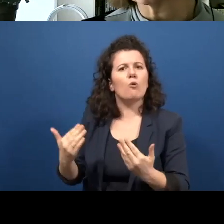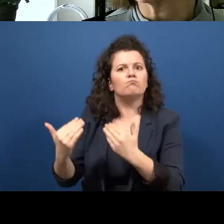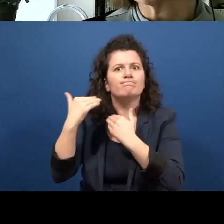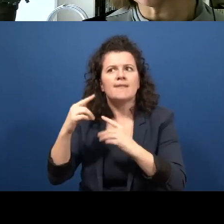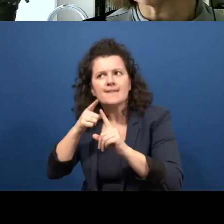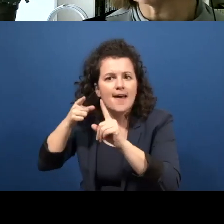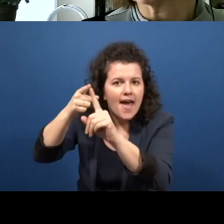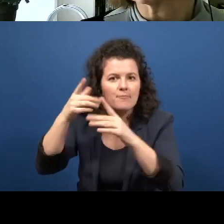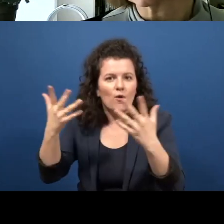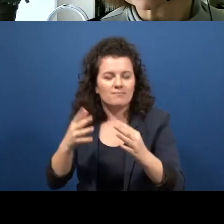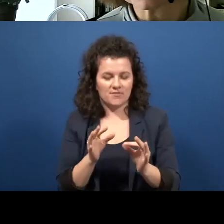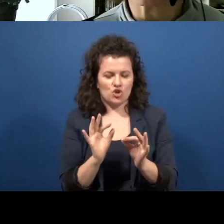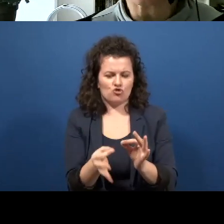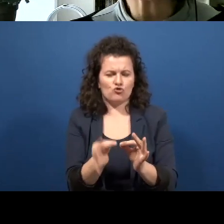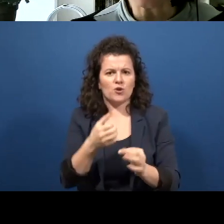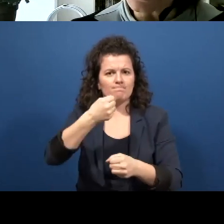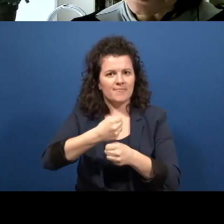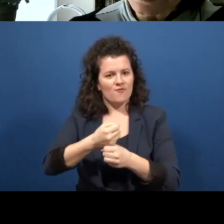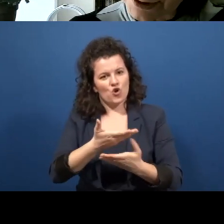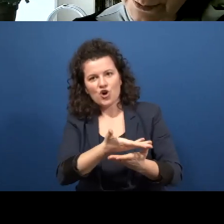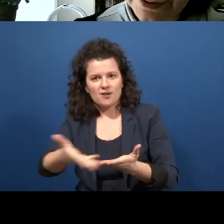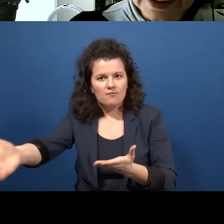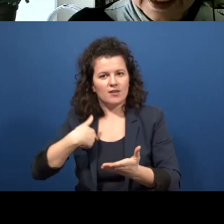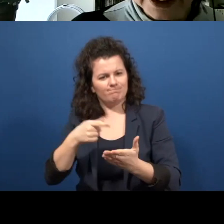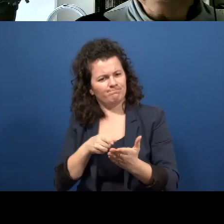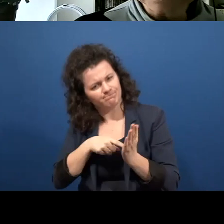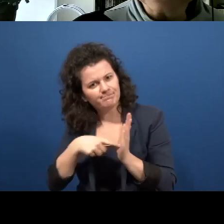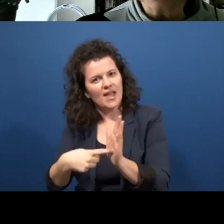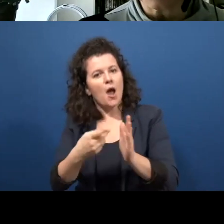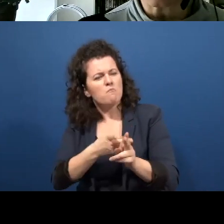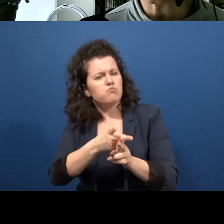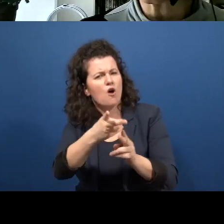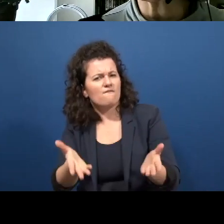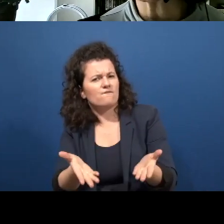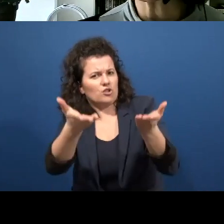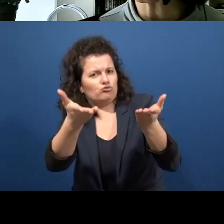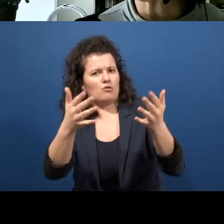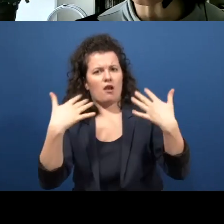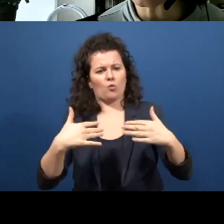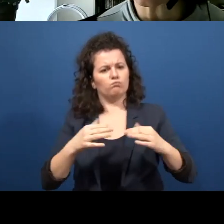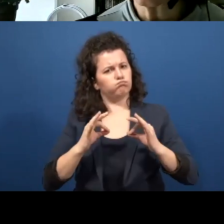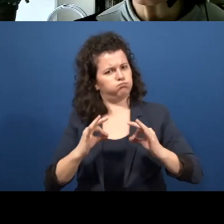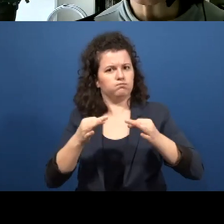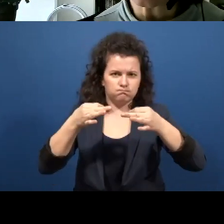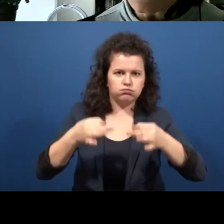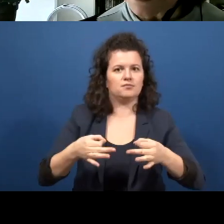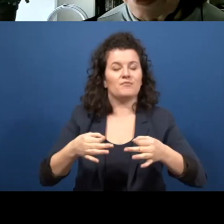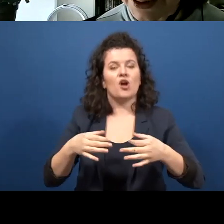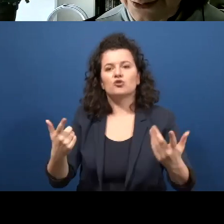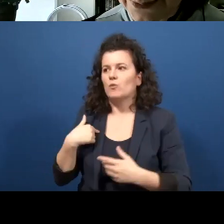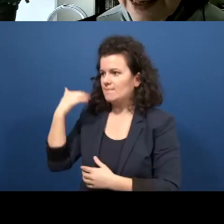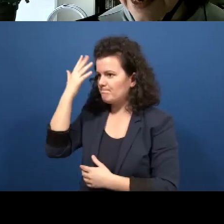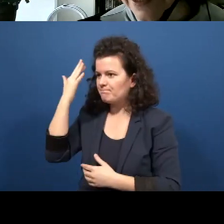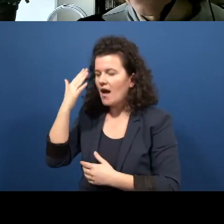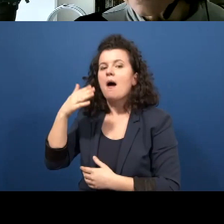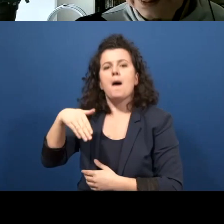del intérprete sea visible y sea respetada. Y nosotros, de hecho, ayudamos a